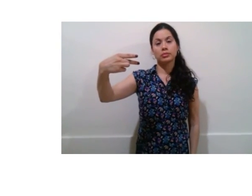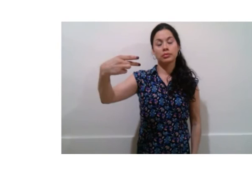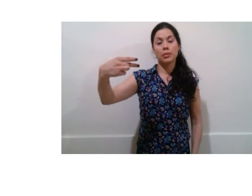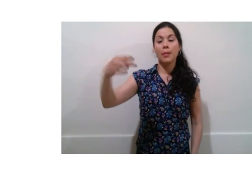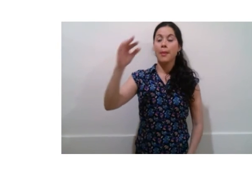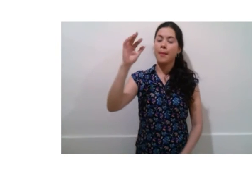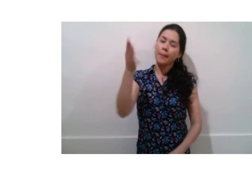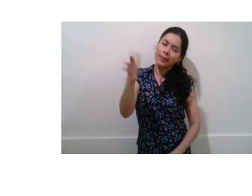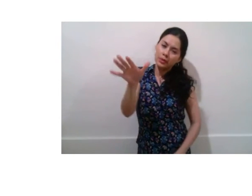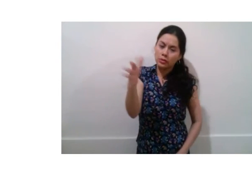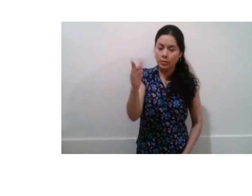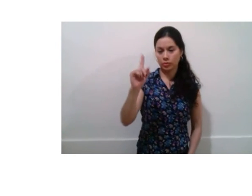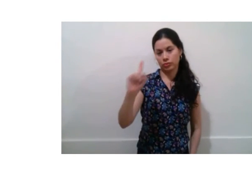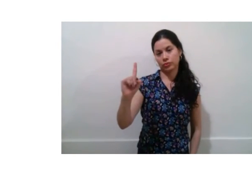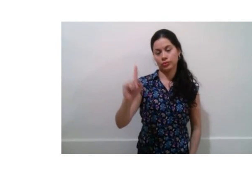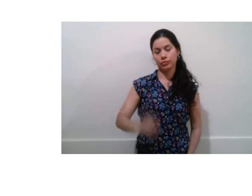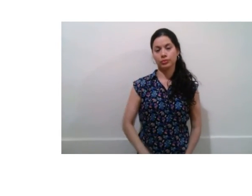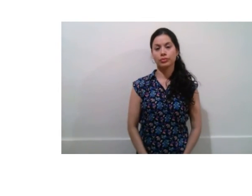a más o menos 1.